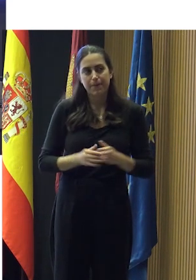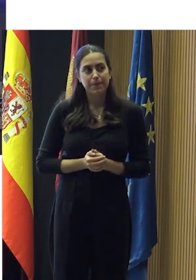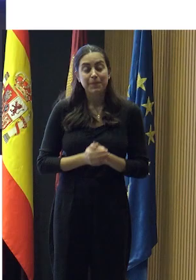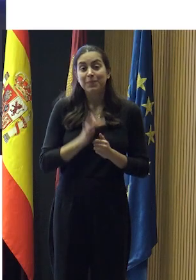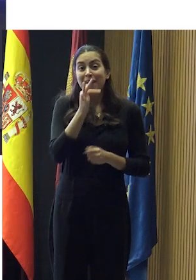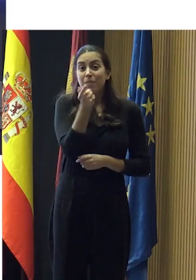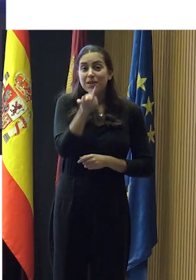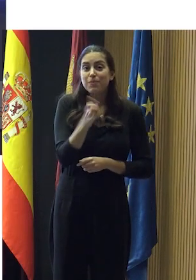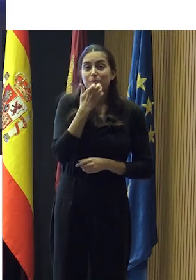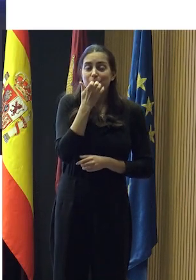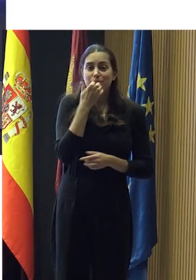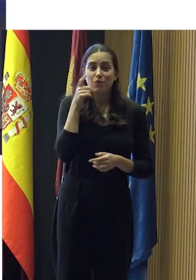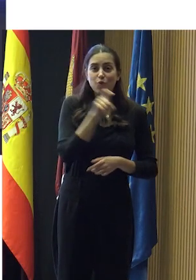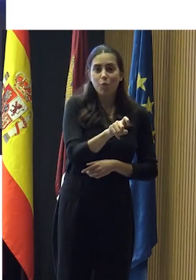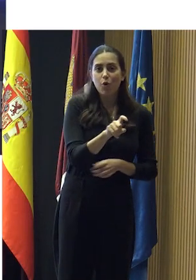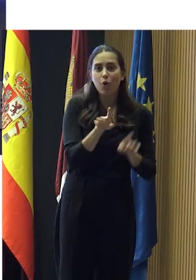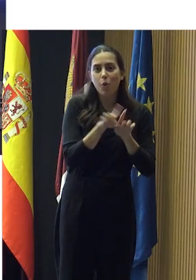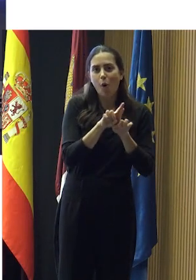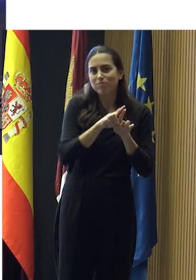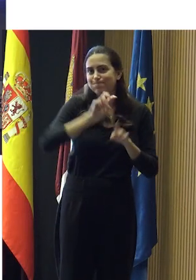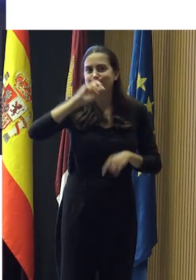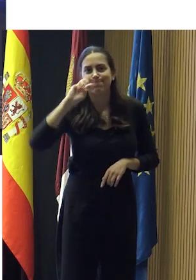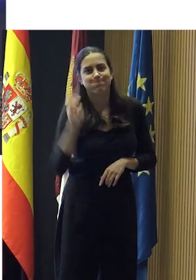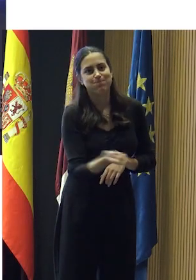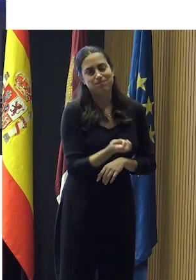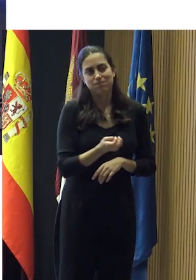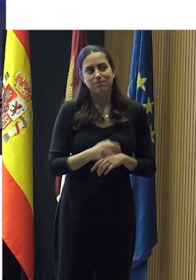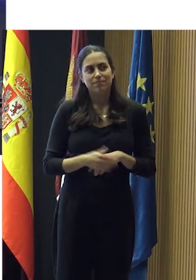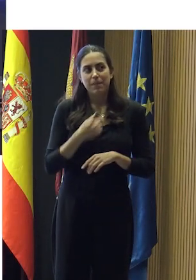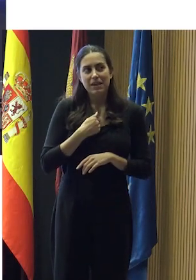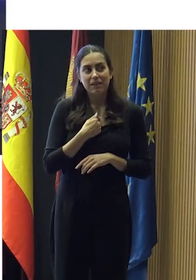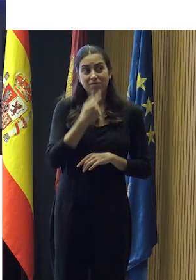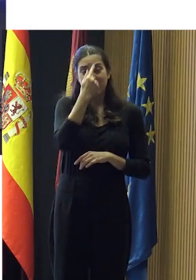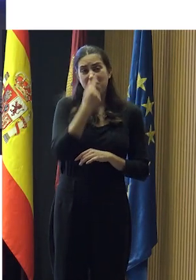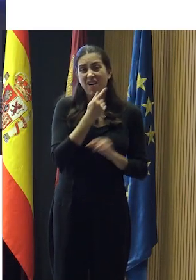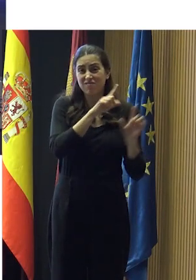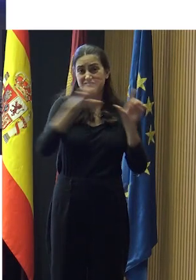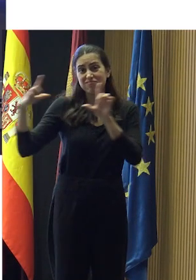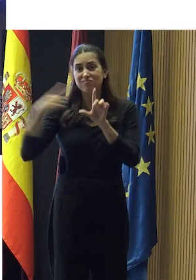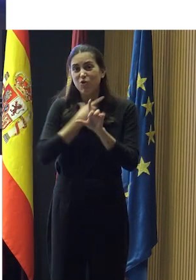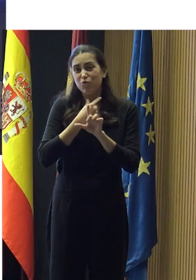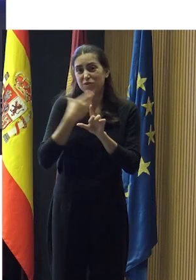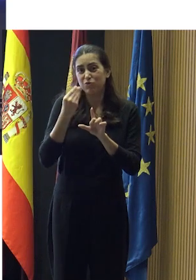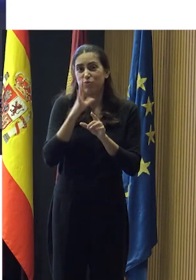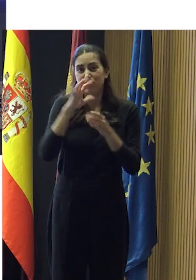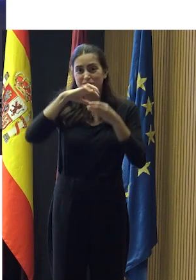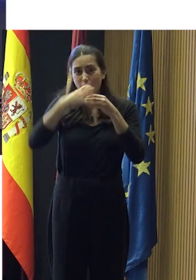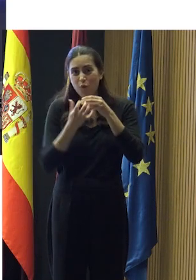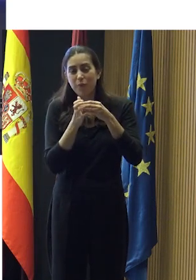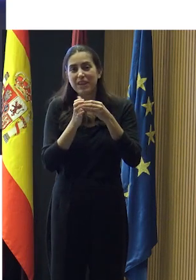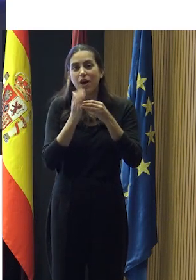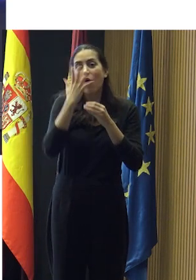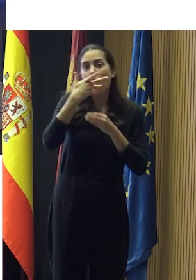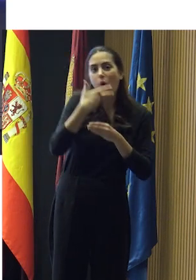ese tumor de cada paciente va a ser muy heterogéneo. A mí me gusta mucho poner esta imagen, este cubo de Rubik, en el que nos podemos imaginar que cada